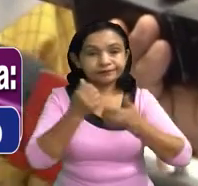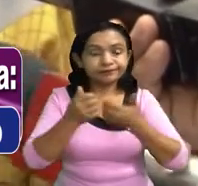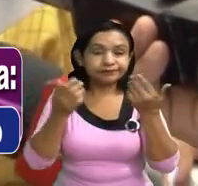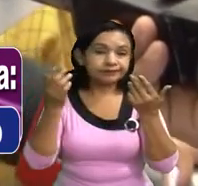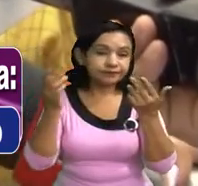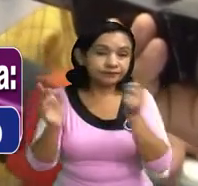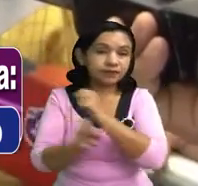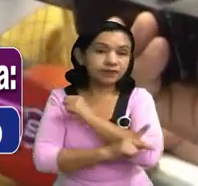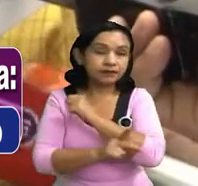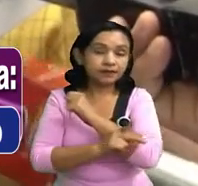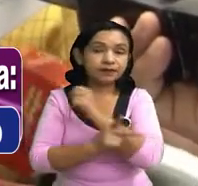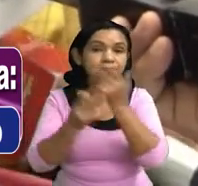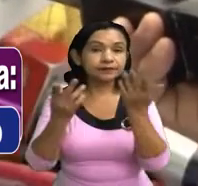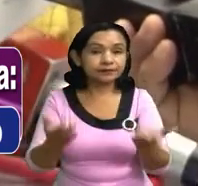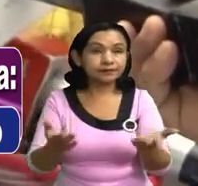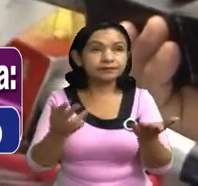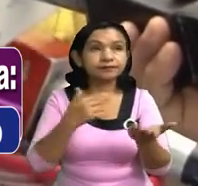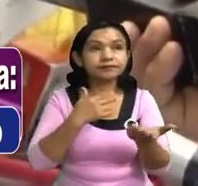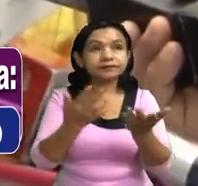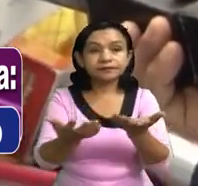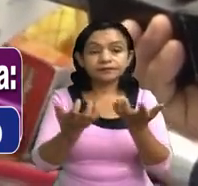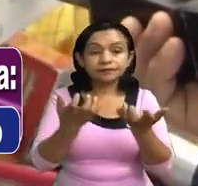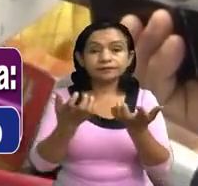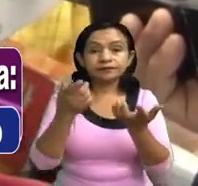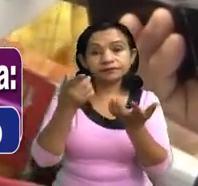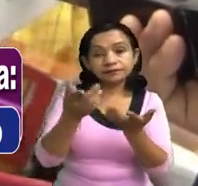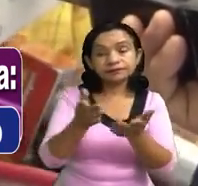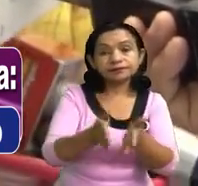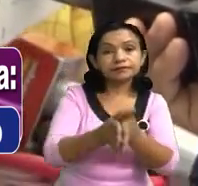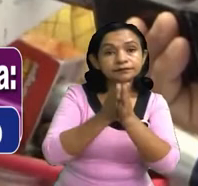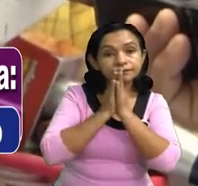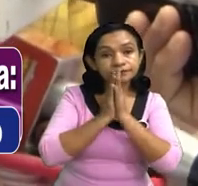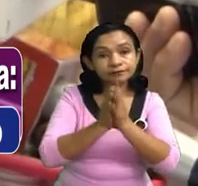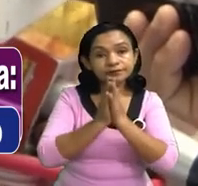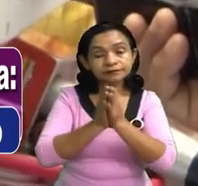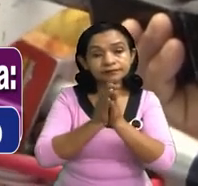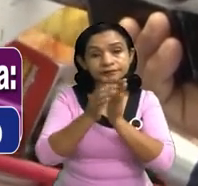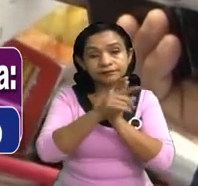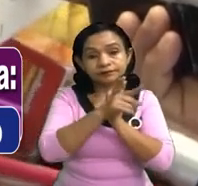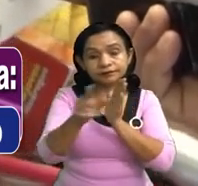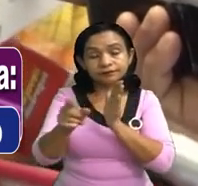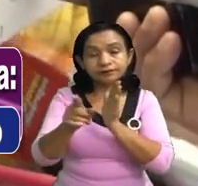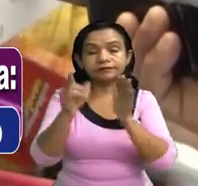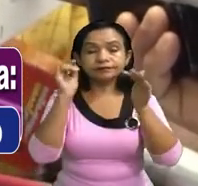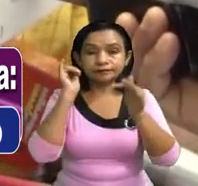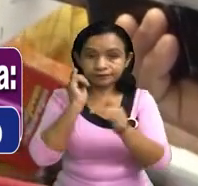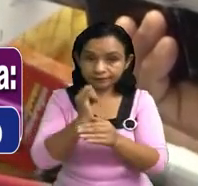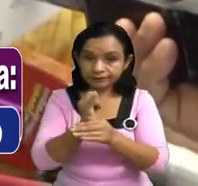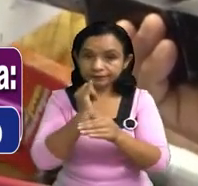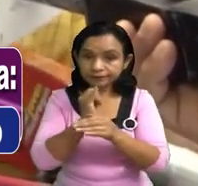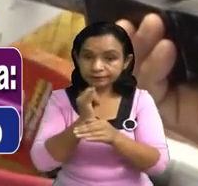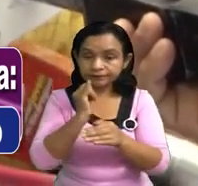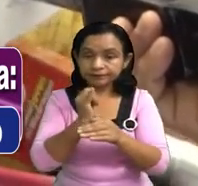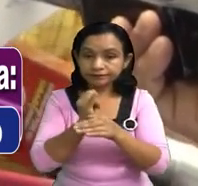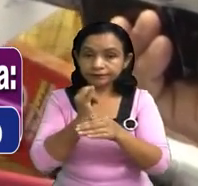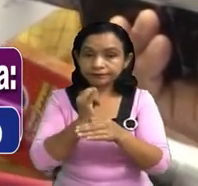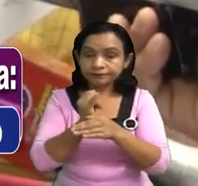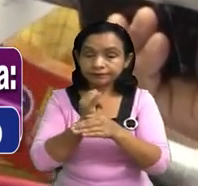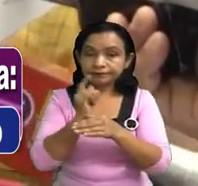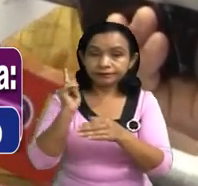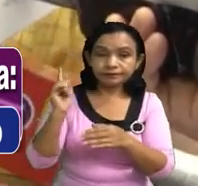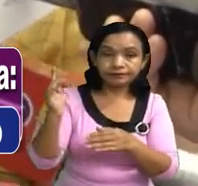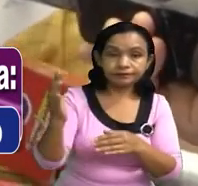país. Entonces, ¿qué es lo que le pedimos a estas señores? Por favor, señores, hagan que la iglesia sea una iglesia para